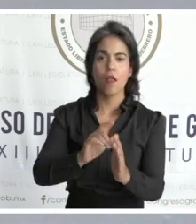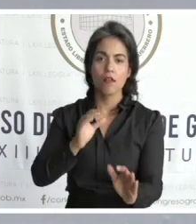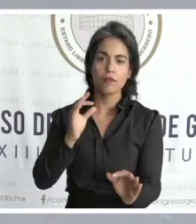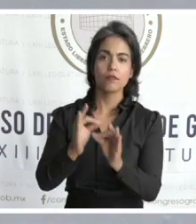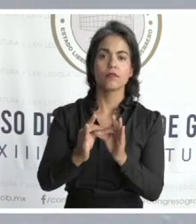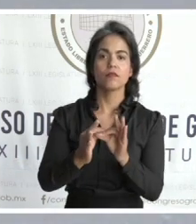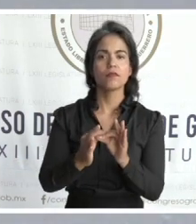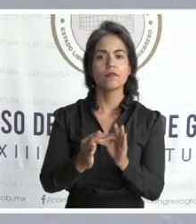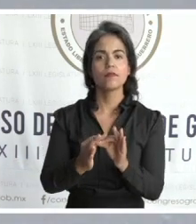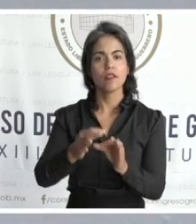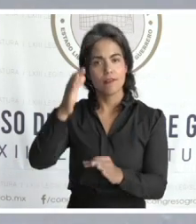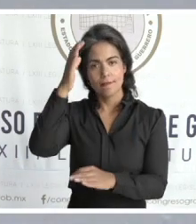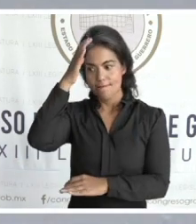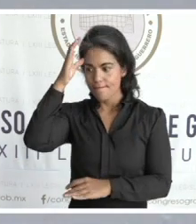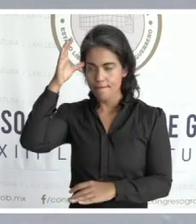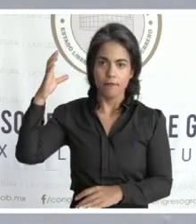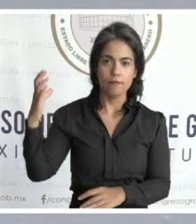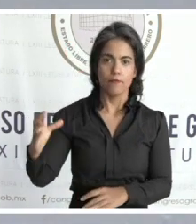vil.